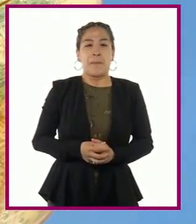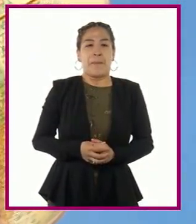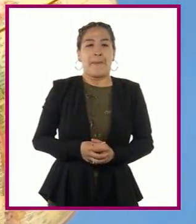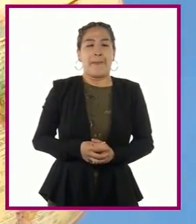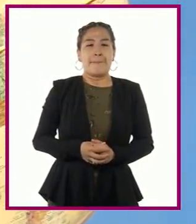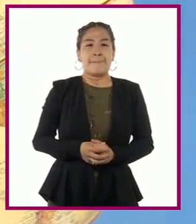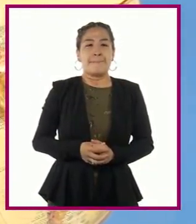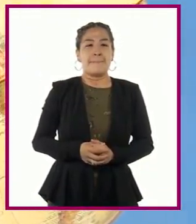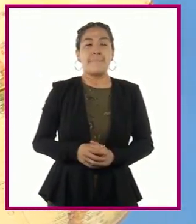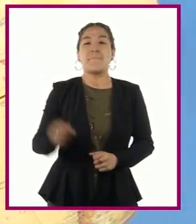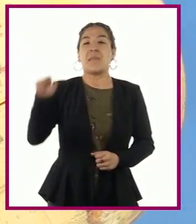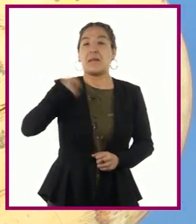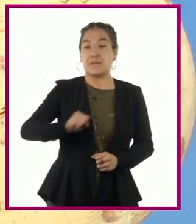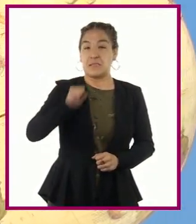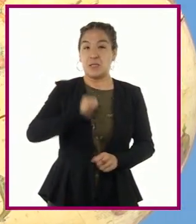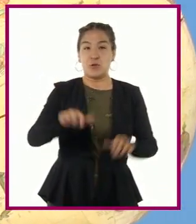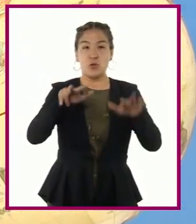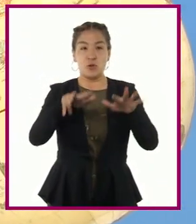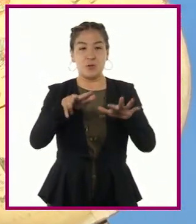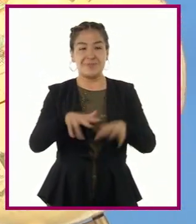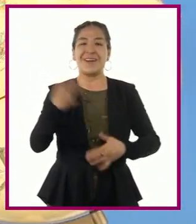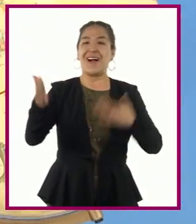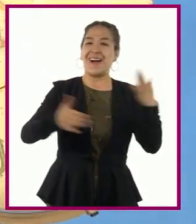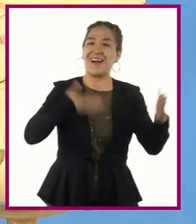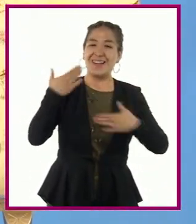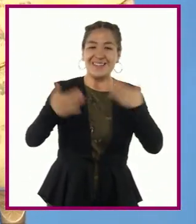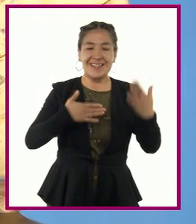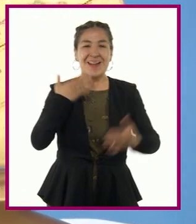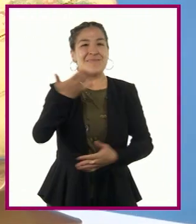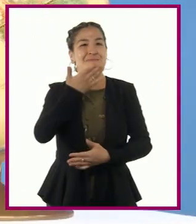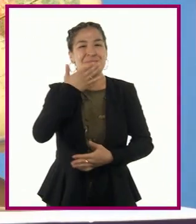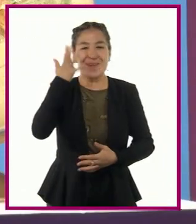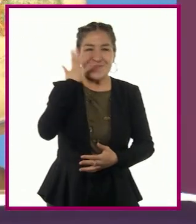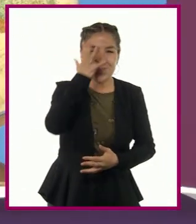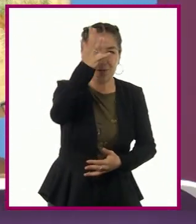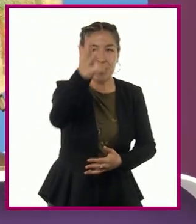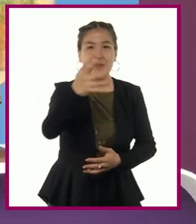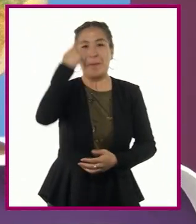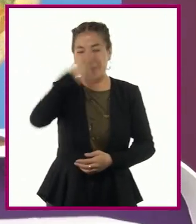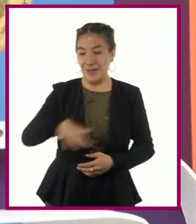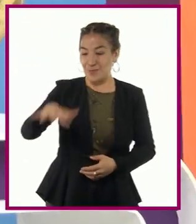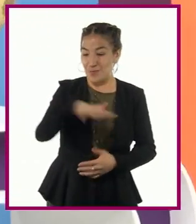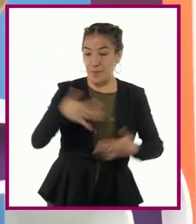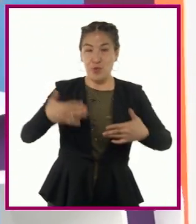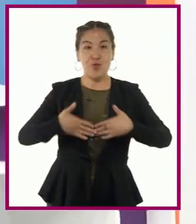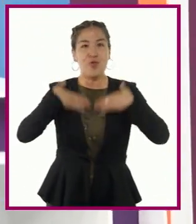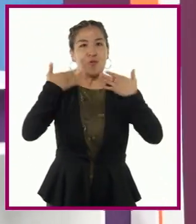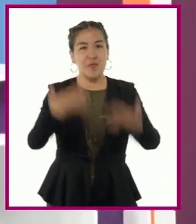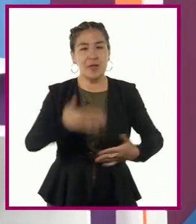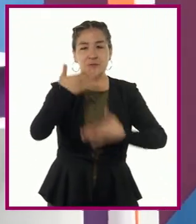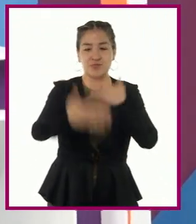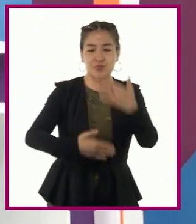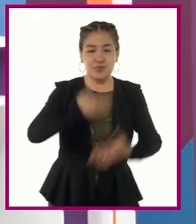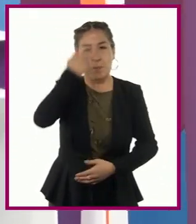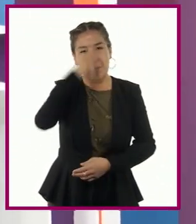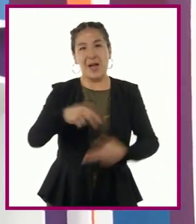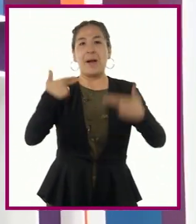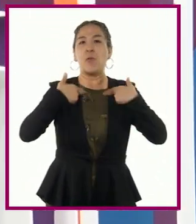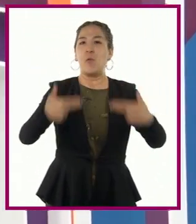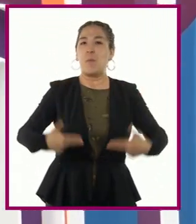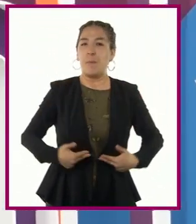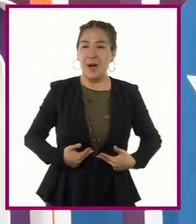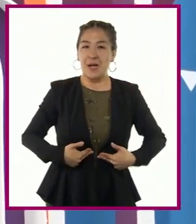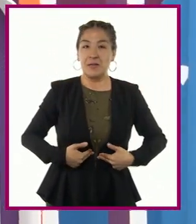el siglo XVIII, de alegría y esperanza, de confianza en el progreso del género humano,